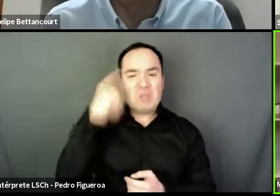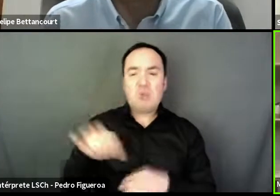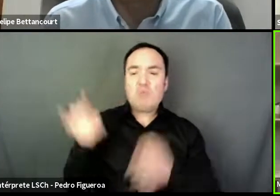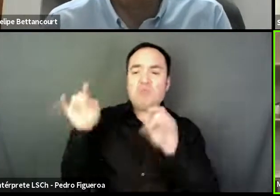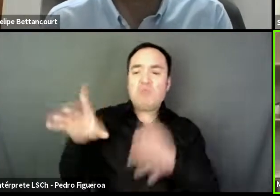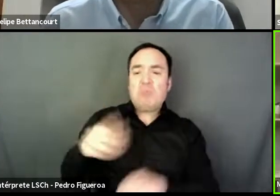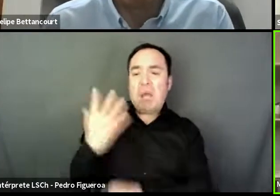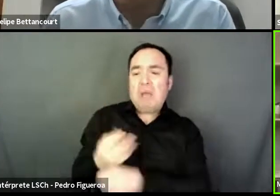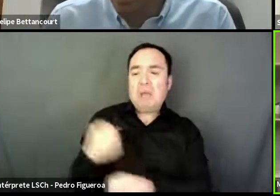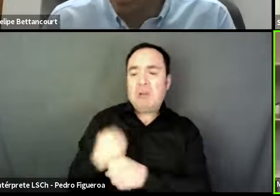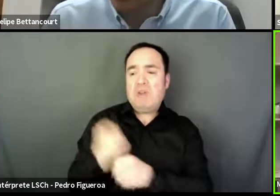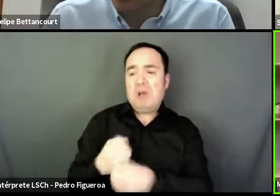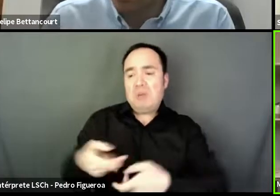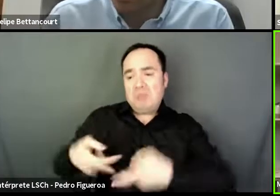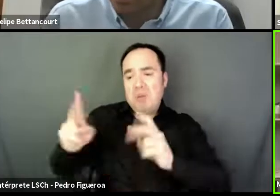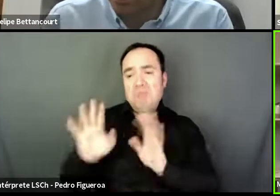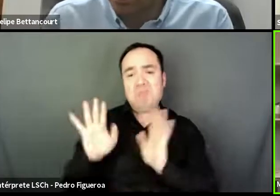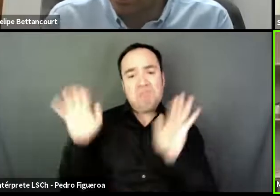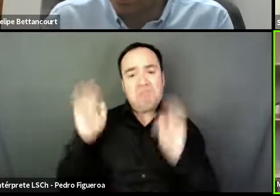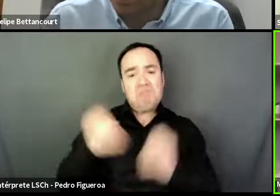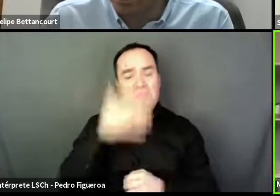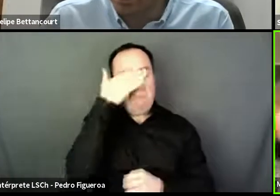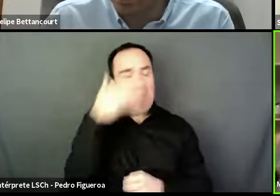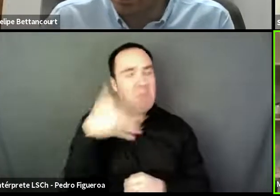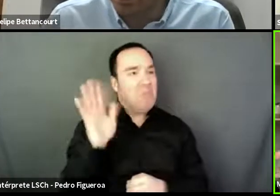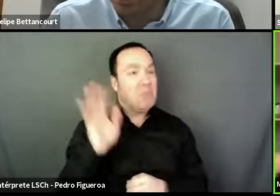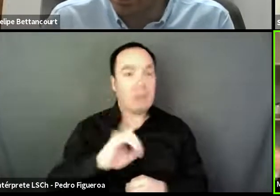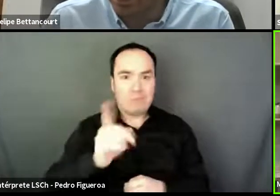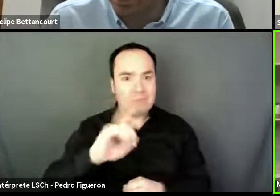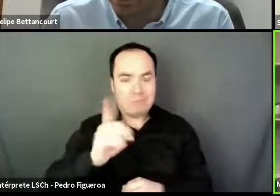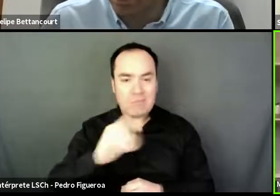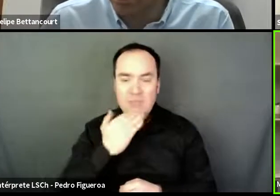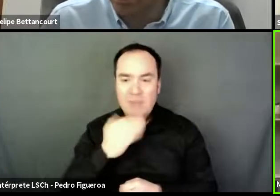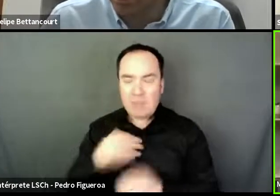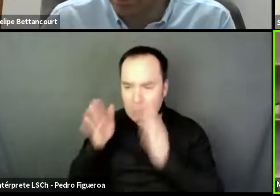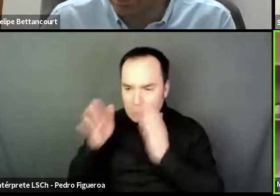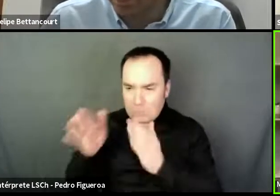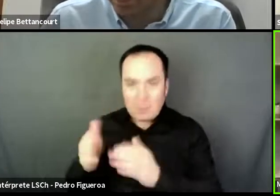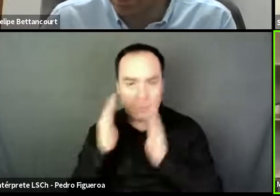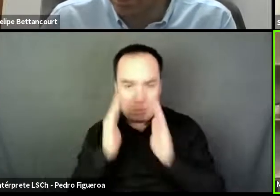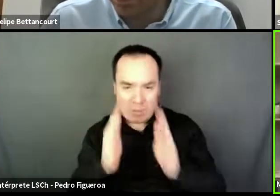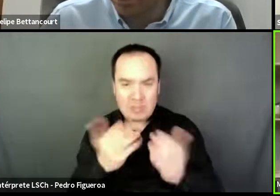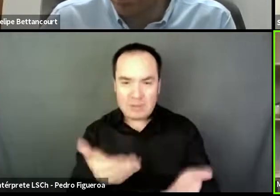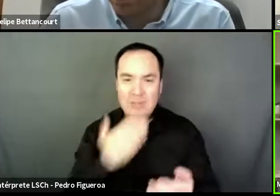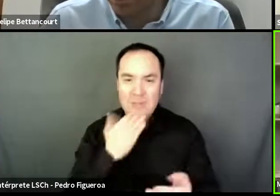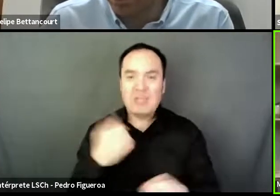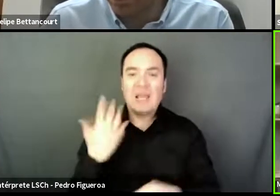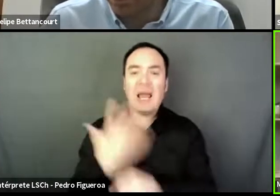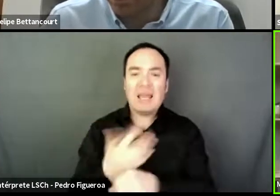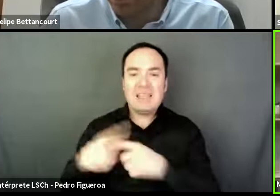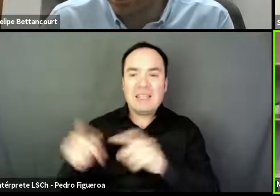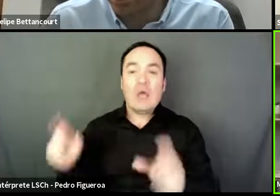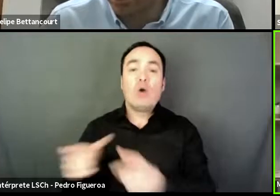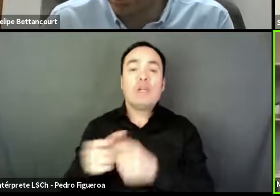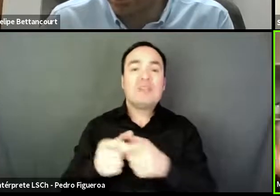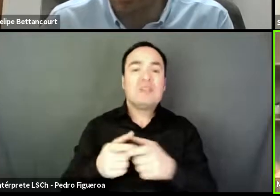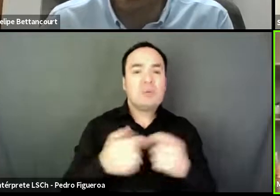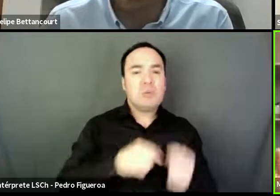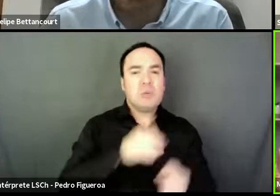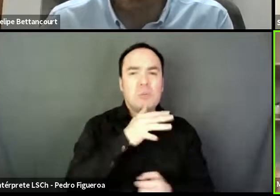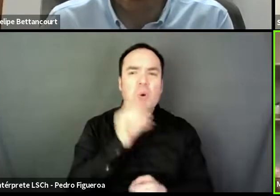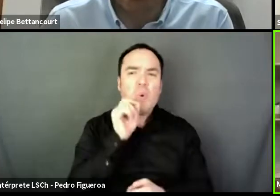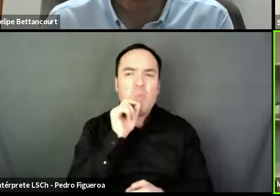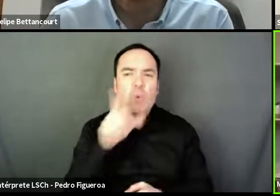ahí el funcionario público y que vamos y que hay unas organizaciones unos entes tanto abstractos que son los que